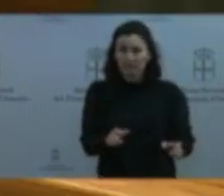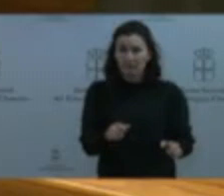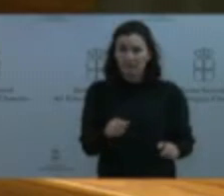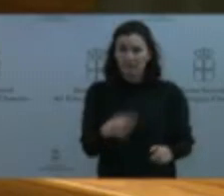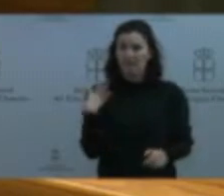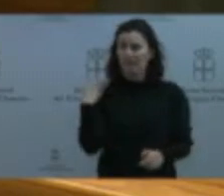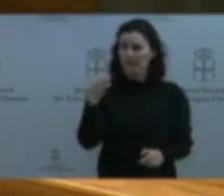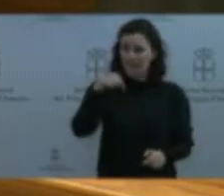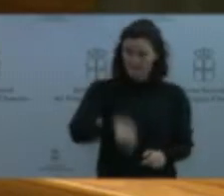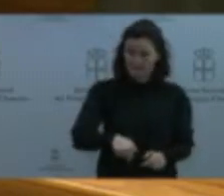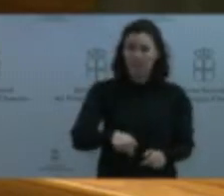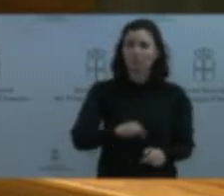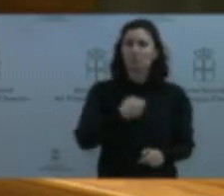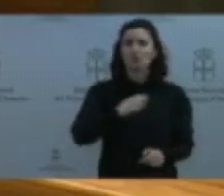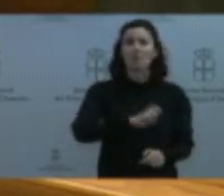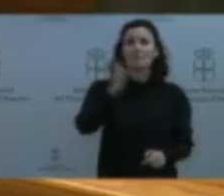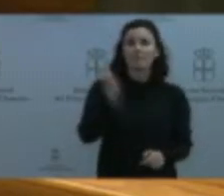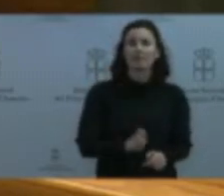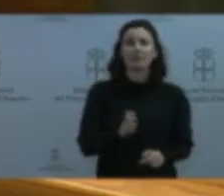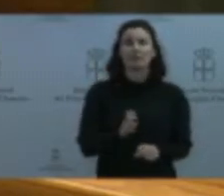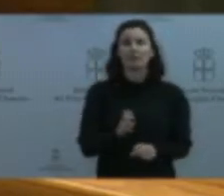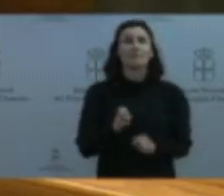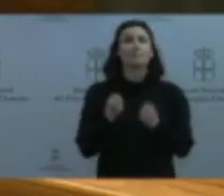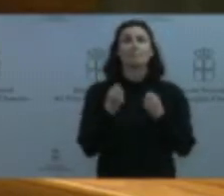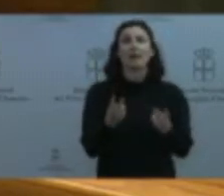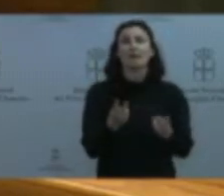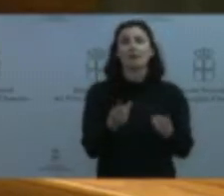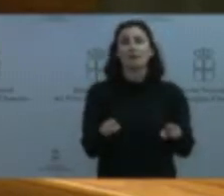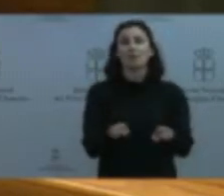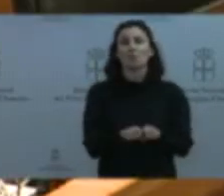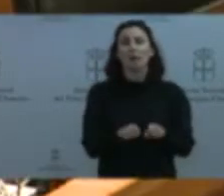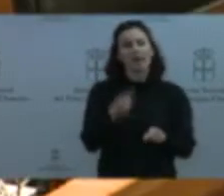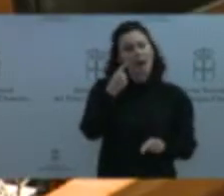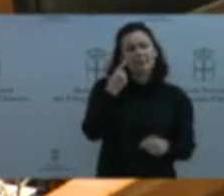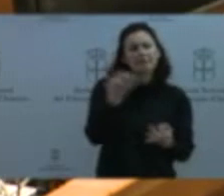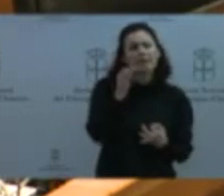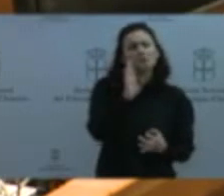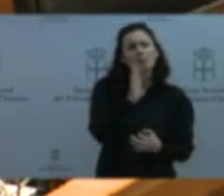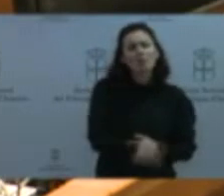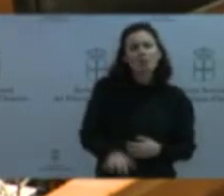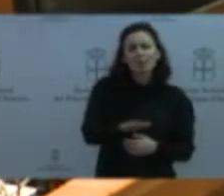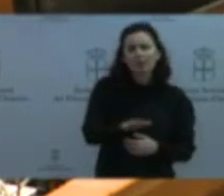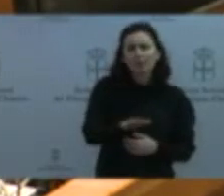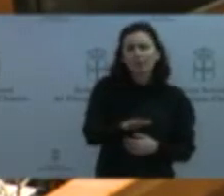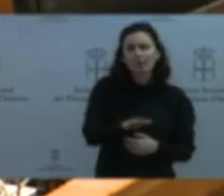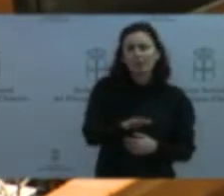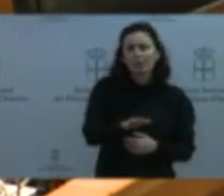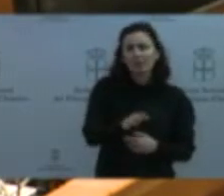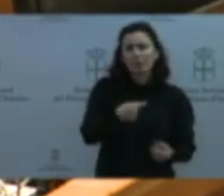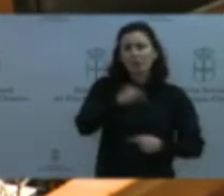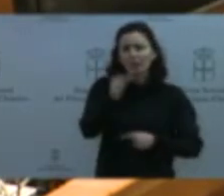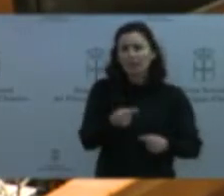para levantar alfombras, vinimos para intentar corregir las cosas que se hacen mal, denunciar